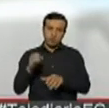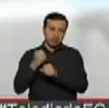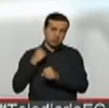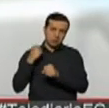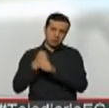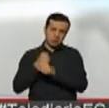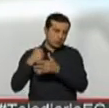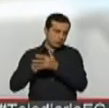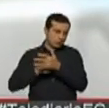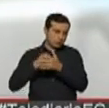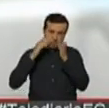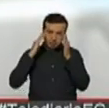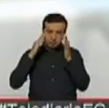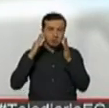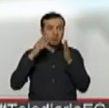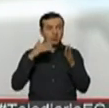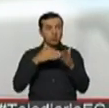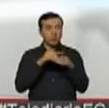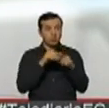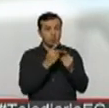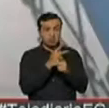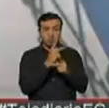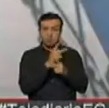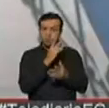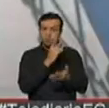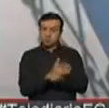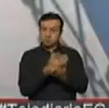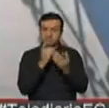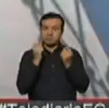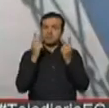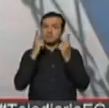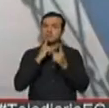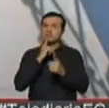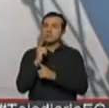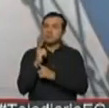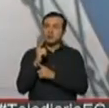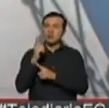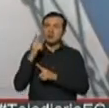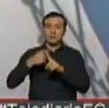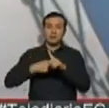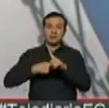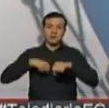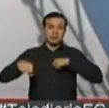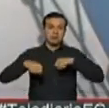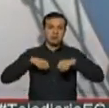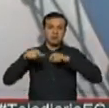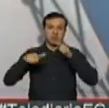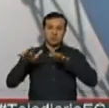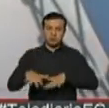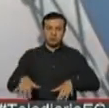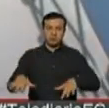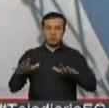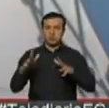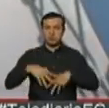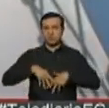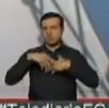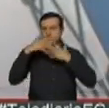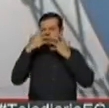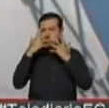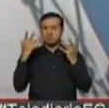seguir ejecutando estos operativos contra el crimen organizado. Sí, llama la atención porque en mayo, por ejemplo, los pobladores realizaron una